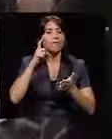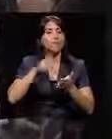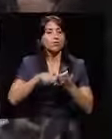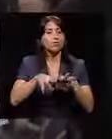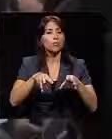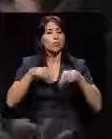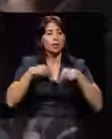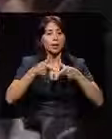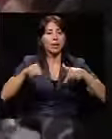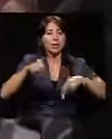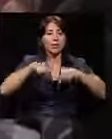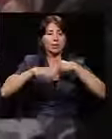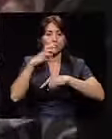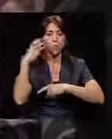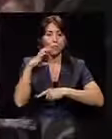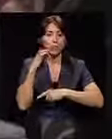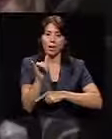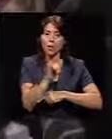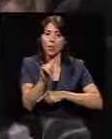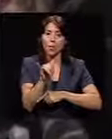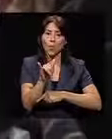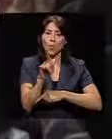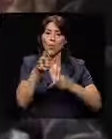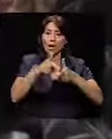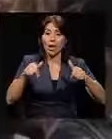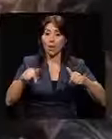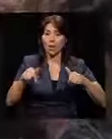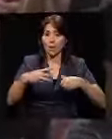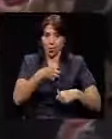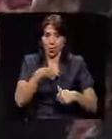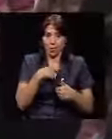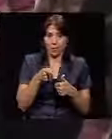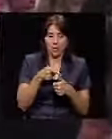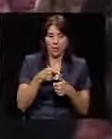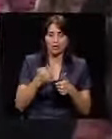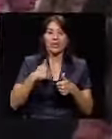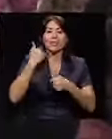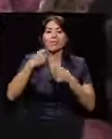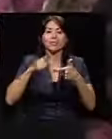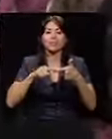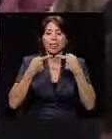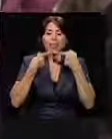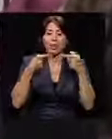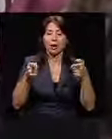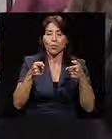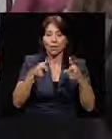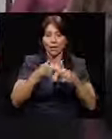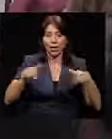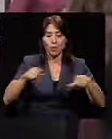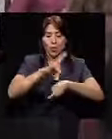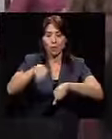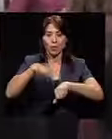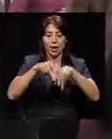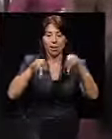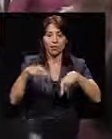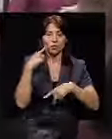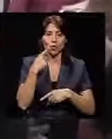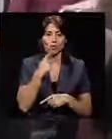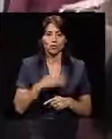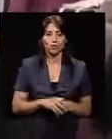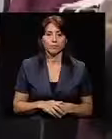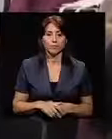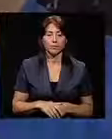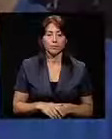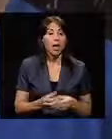que reconocía la lengua de señas colombiana como una lengua en un principio propia y después ya se declaró como lengua natural de los sordos.